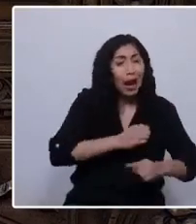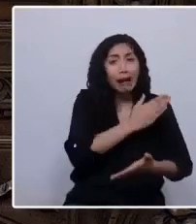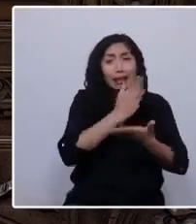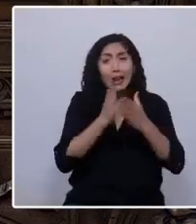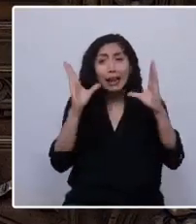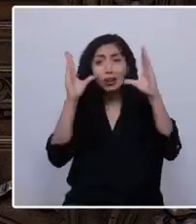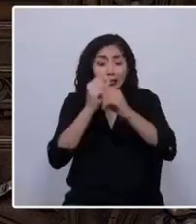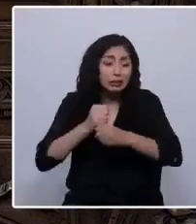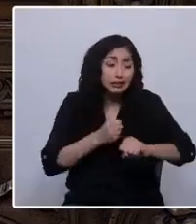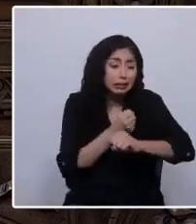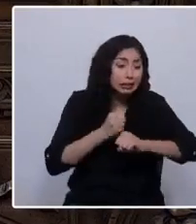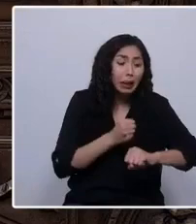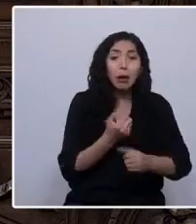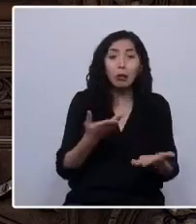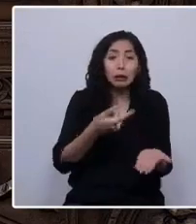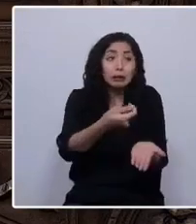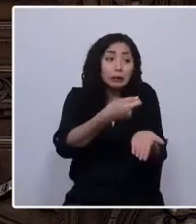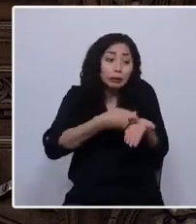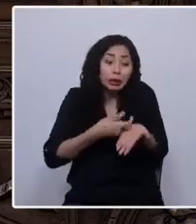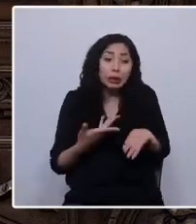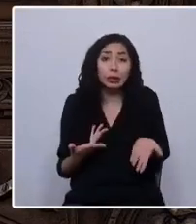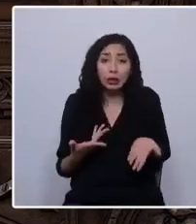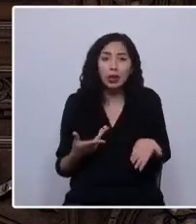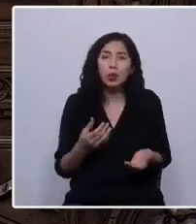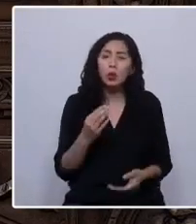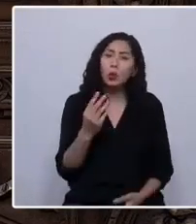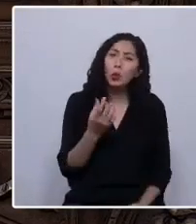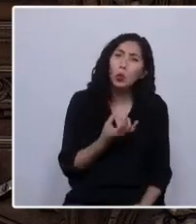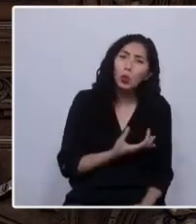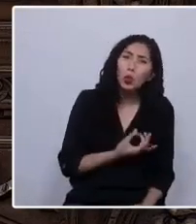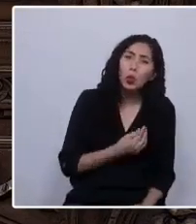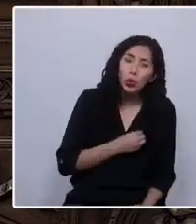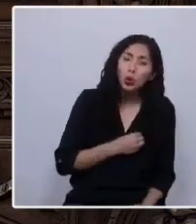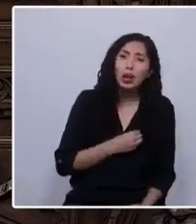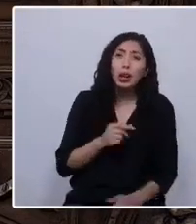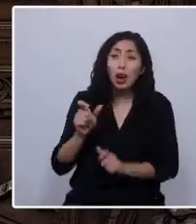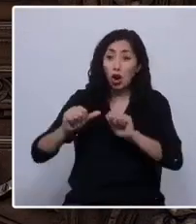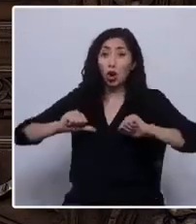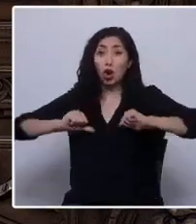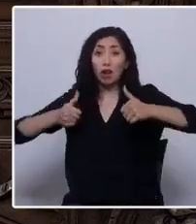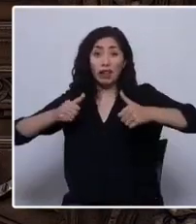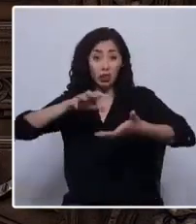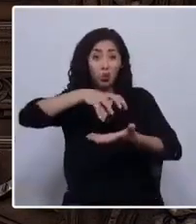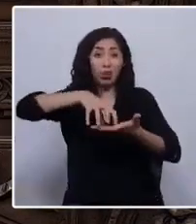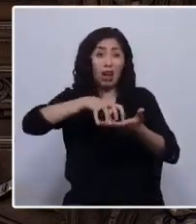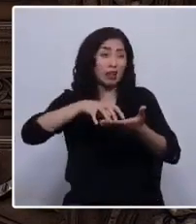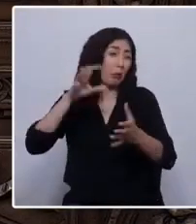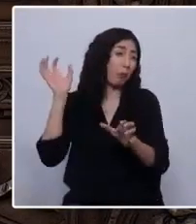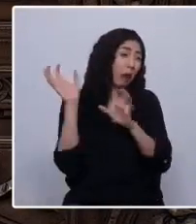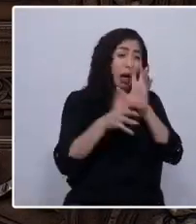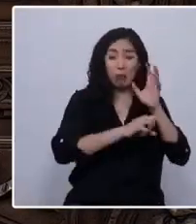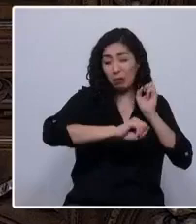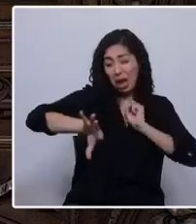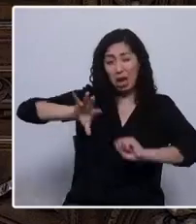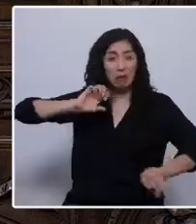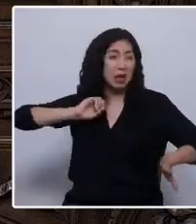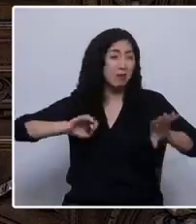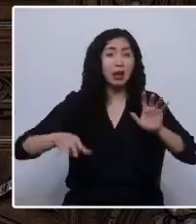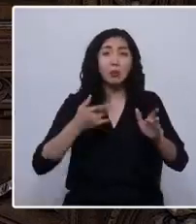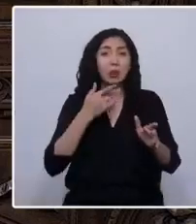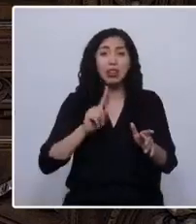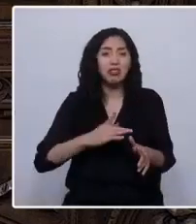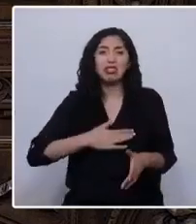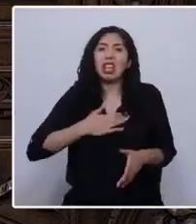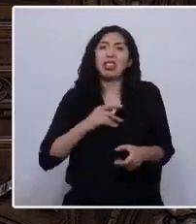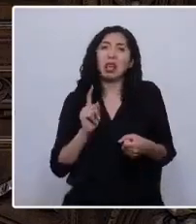comen. ¿Cuánto dolor en el joven que rompe su ciudad porque no la siente propia, porque la ciudad segregada lo